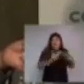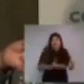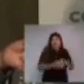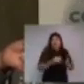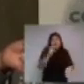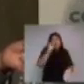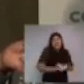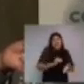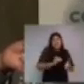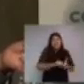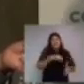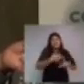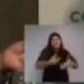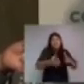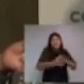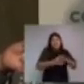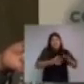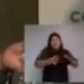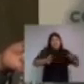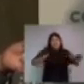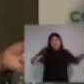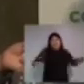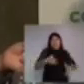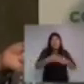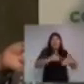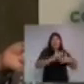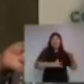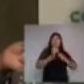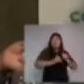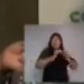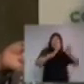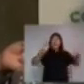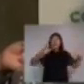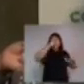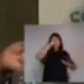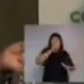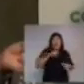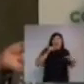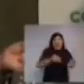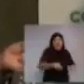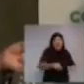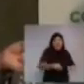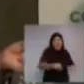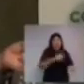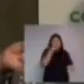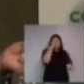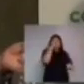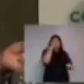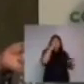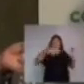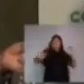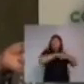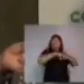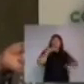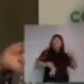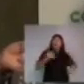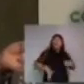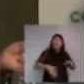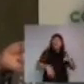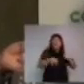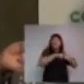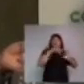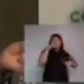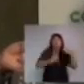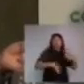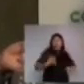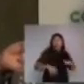mayor cantidad de camas de unidades de terapia intensiva. ¿Qué es lo que ha hecho Alemania? Tiene decenas de miles de camas de unidades de terapia